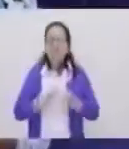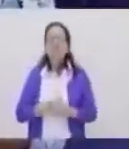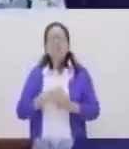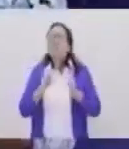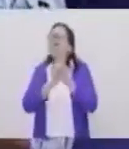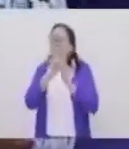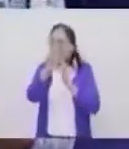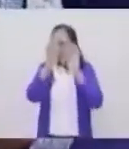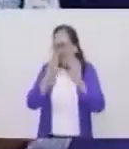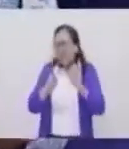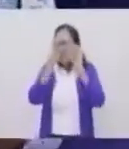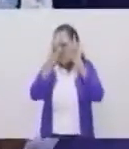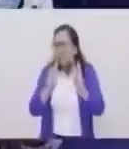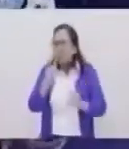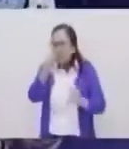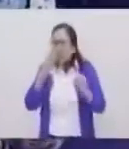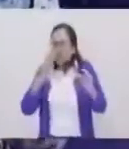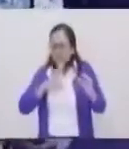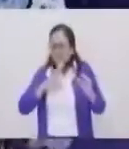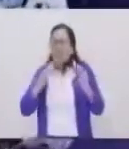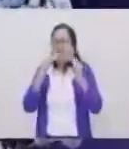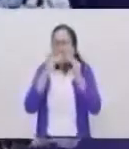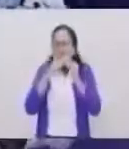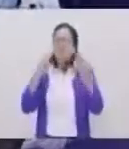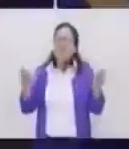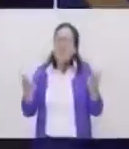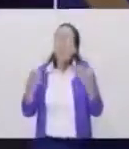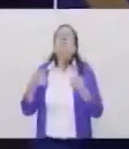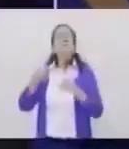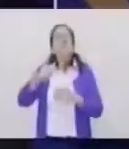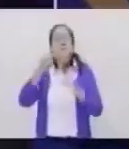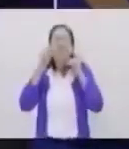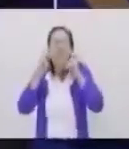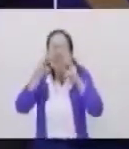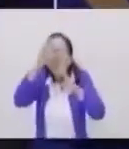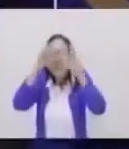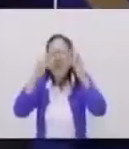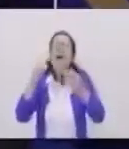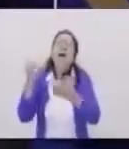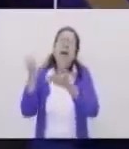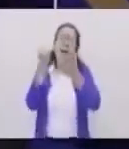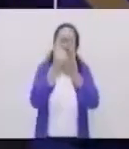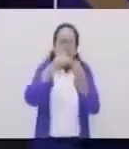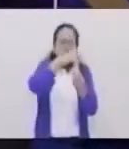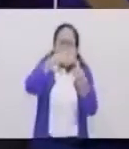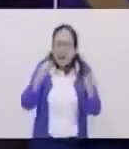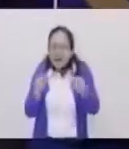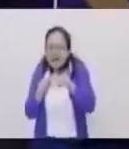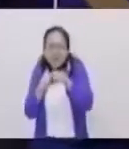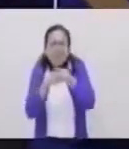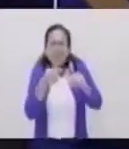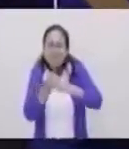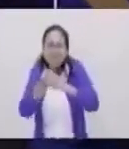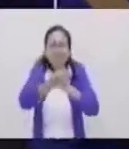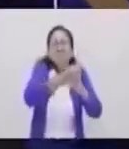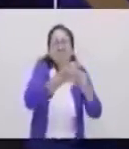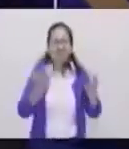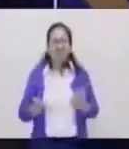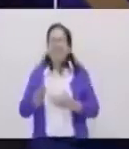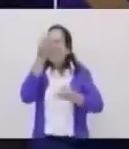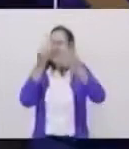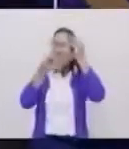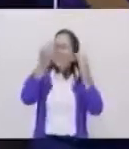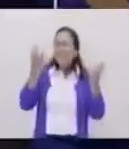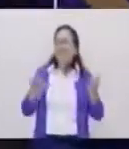hay alguna persona con discapacidad, este tema le va a ayudar a reconocer la importancia de trabajar en familia y reconocer